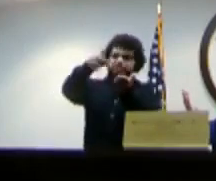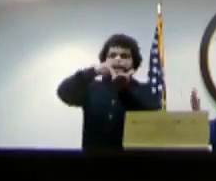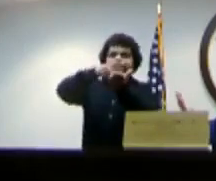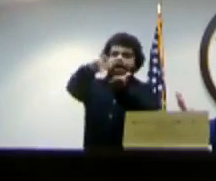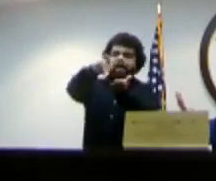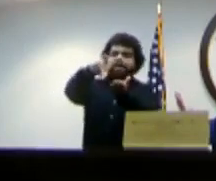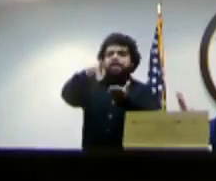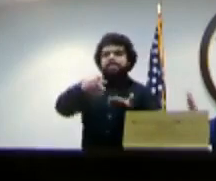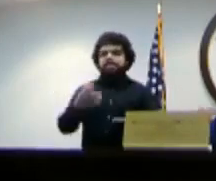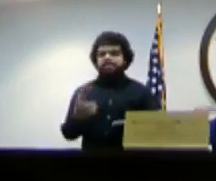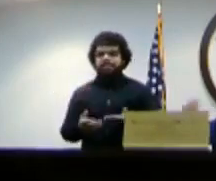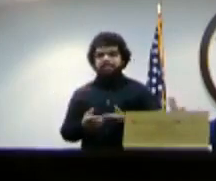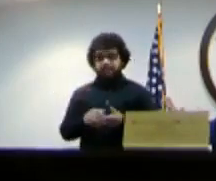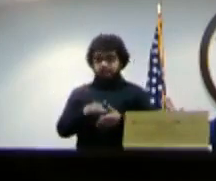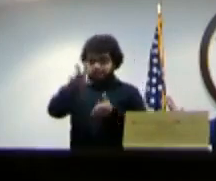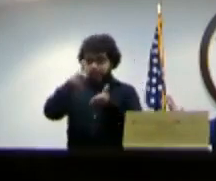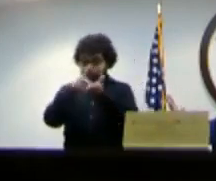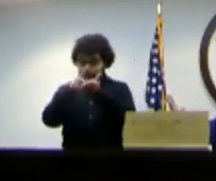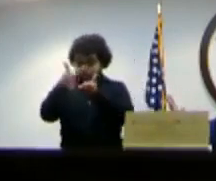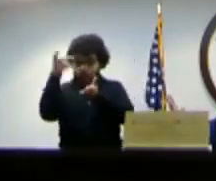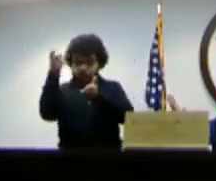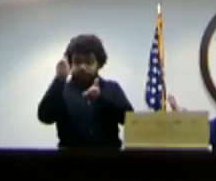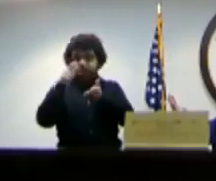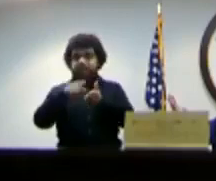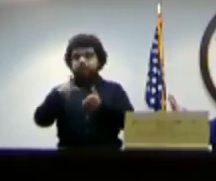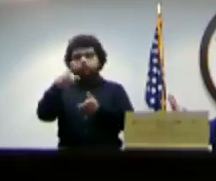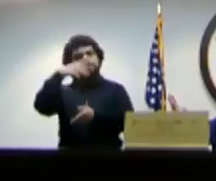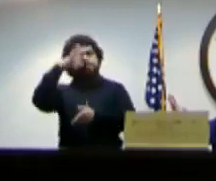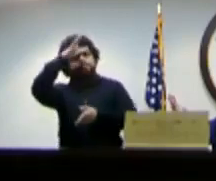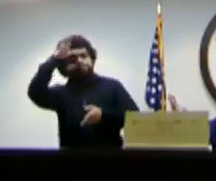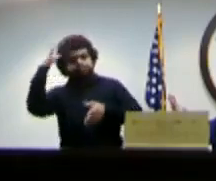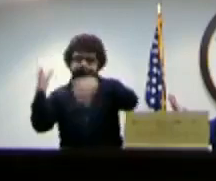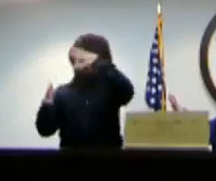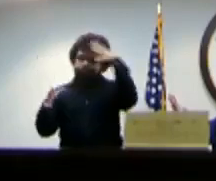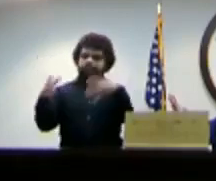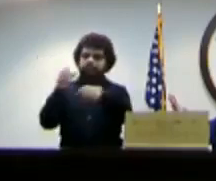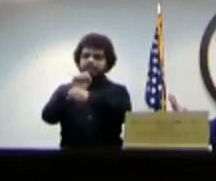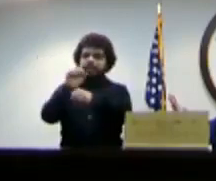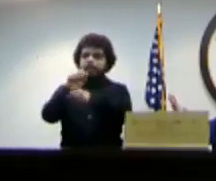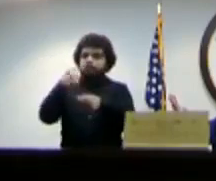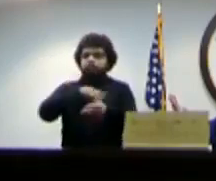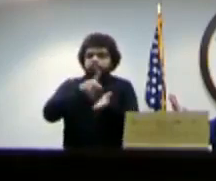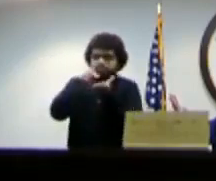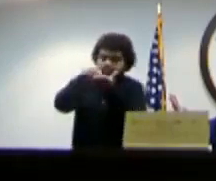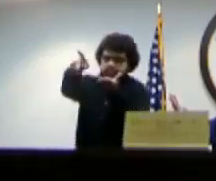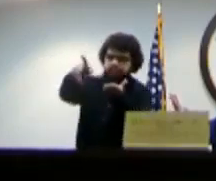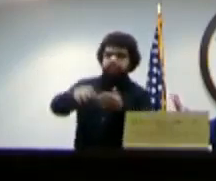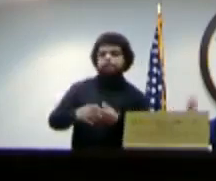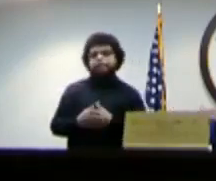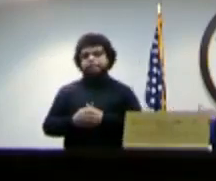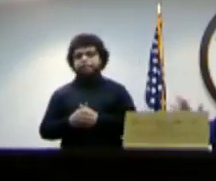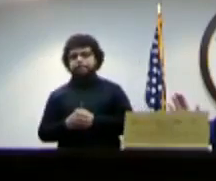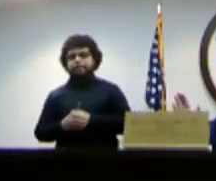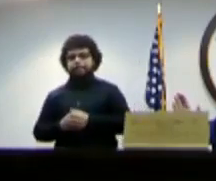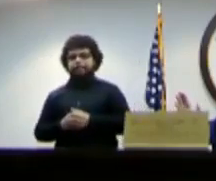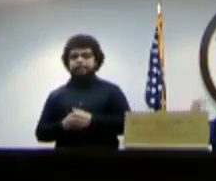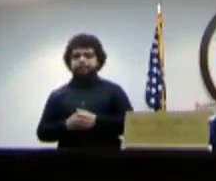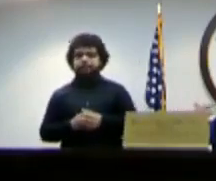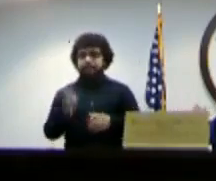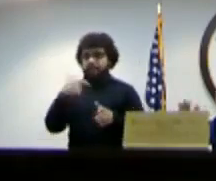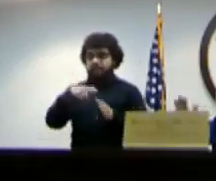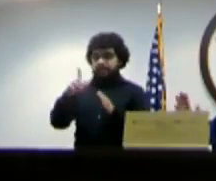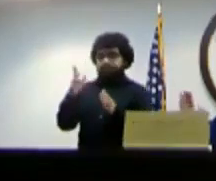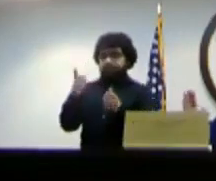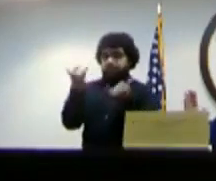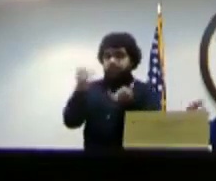¿Ah? O sea, le paga su salario, lo que usted se gana con el sudor de su frente. Estoy aquí para ejecutar la política pública establecida por las leyes. Que es privatizar, no importa